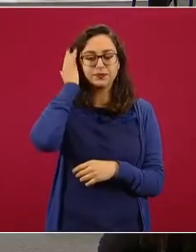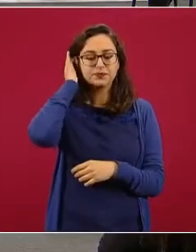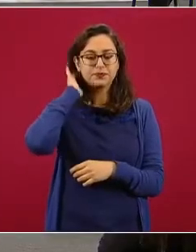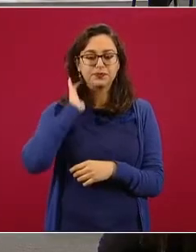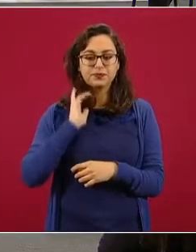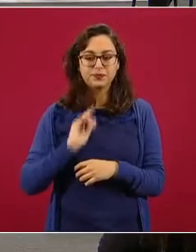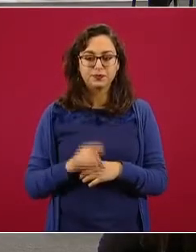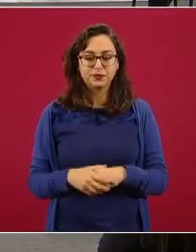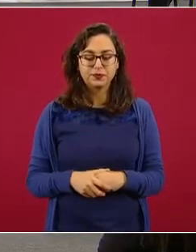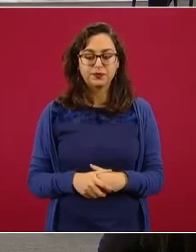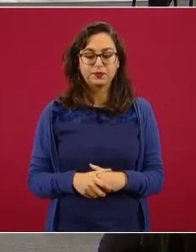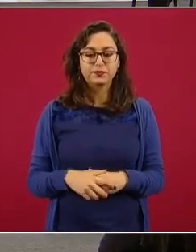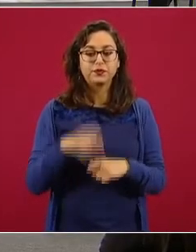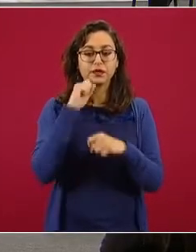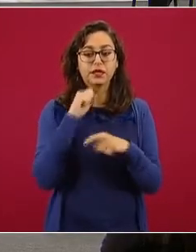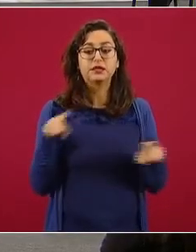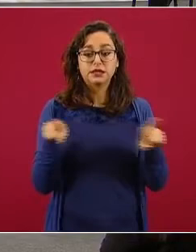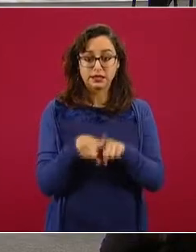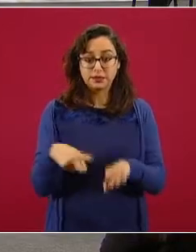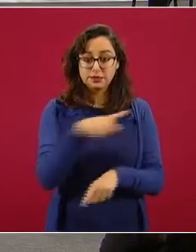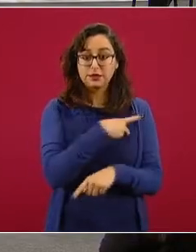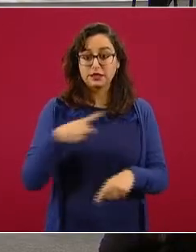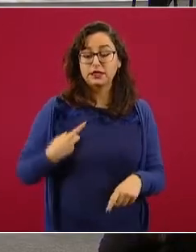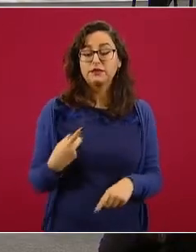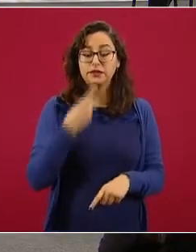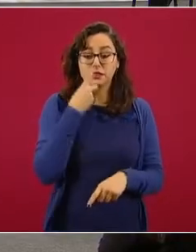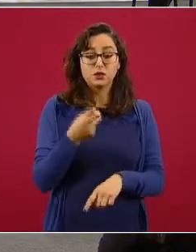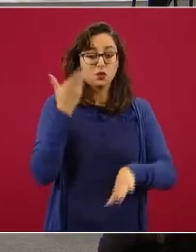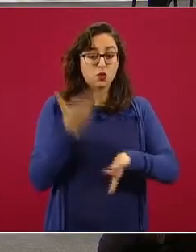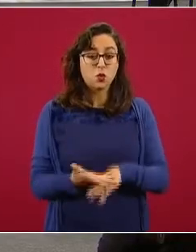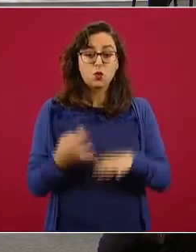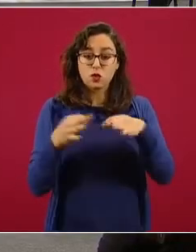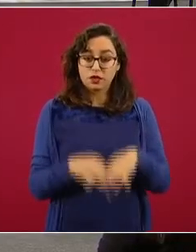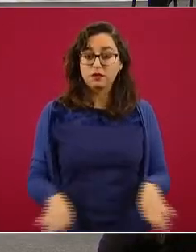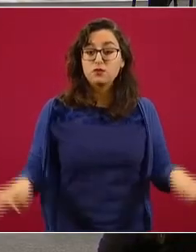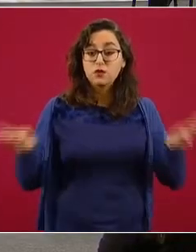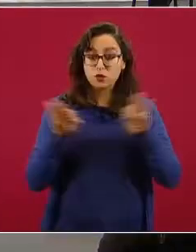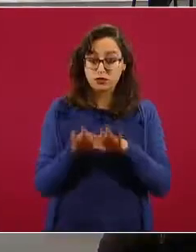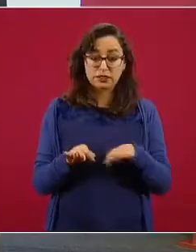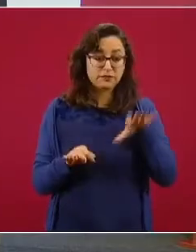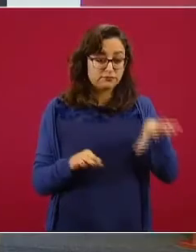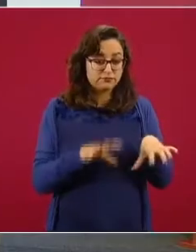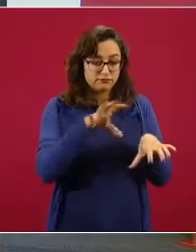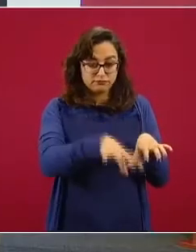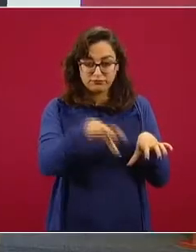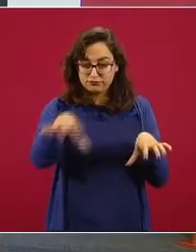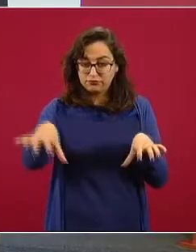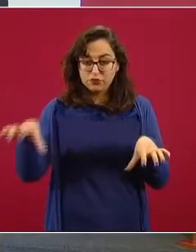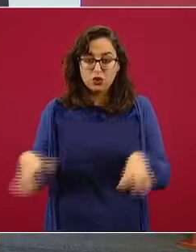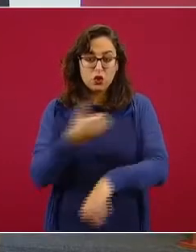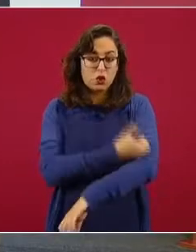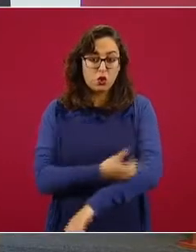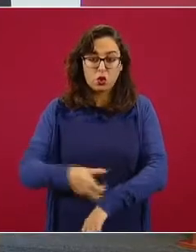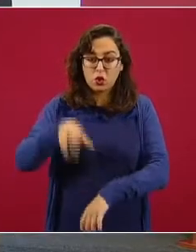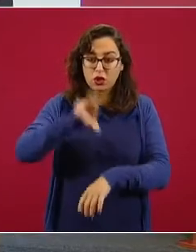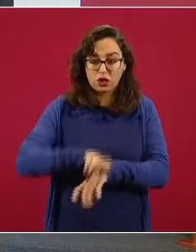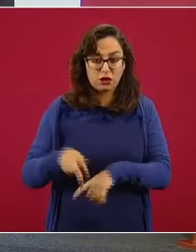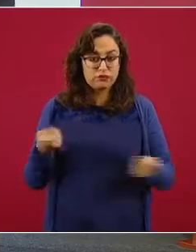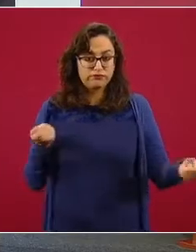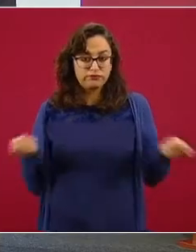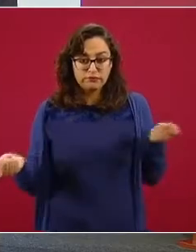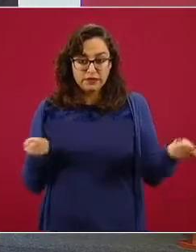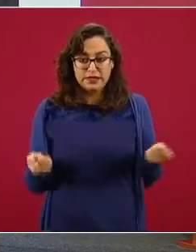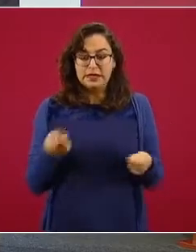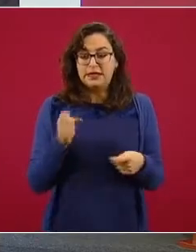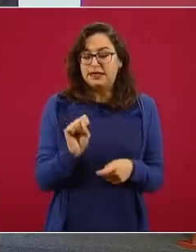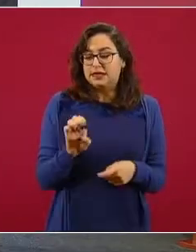Y destaco también la importancia de la coordinación sectorial. El secretario de Salud mantiene a